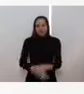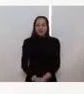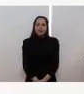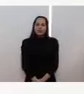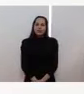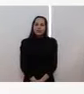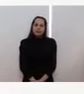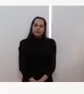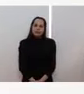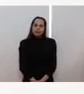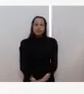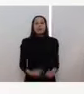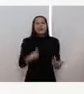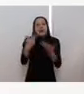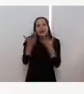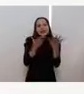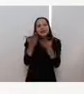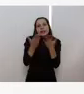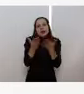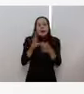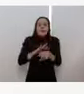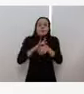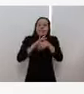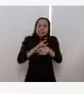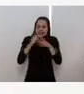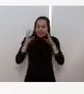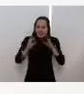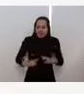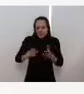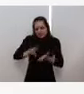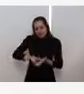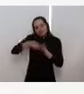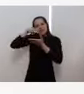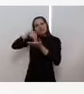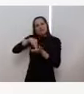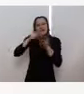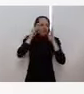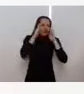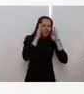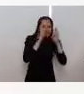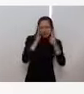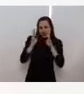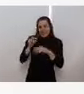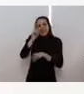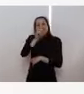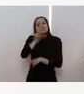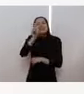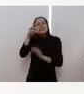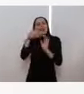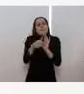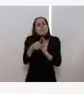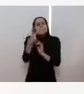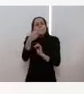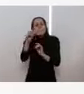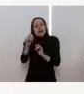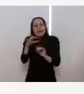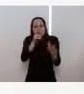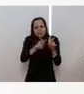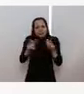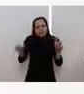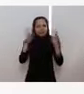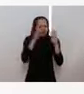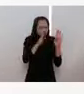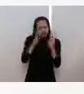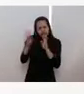en el servicio de medicina física y rehabilitación se asignaron les atendieron 67 mil 620 pacientes y también